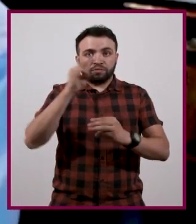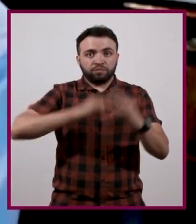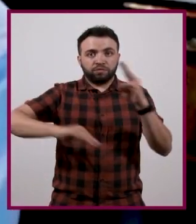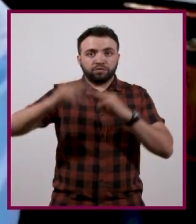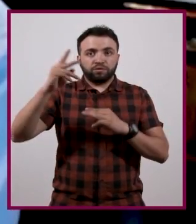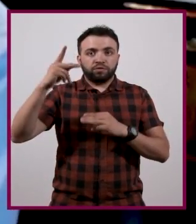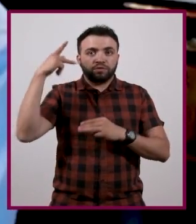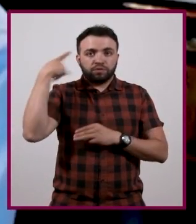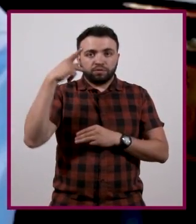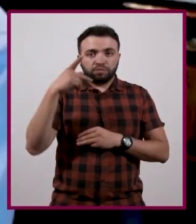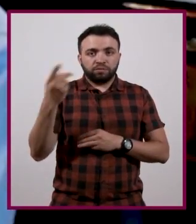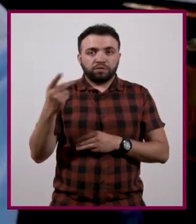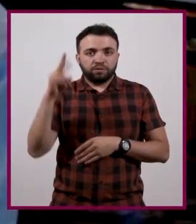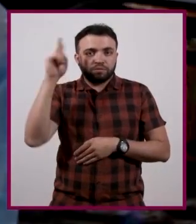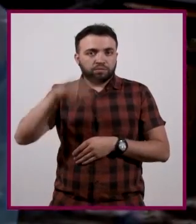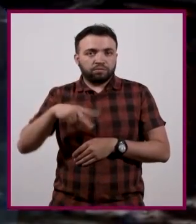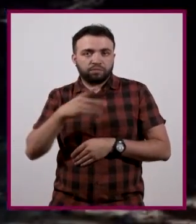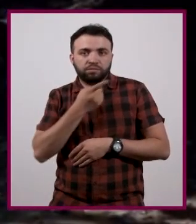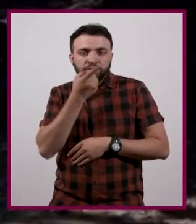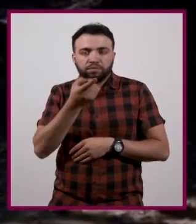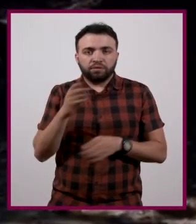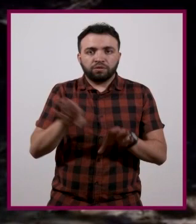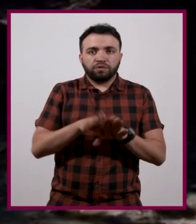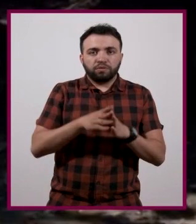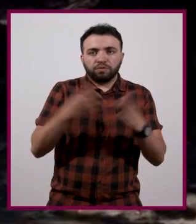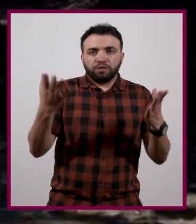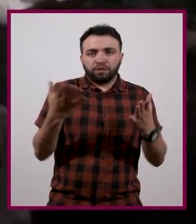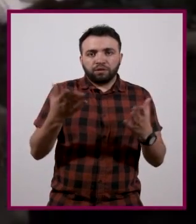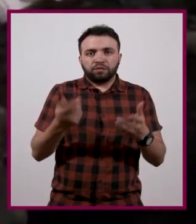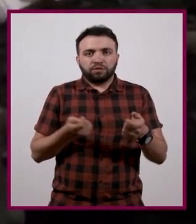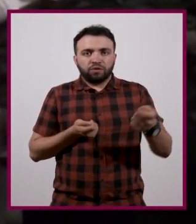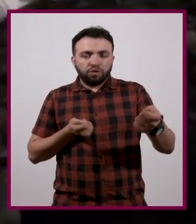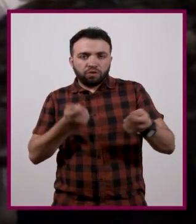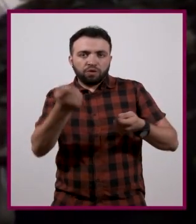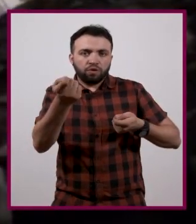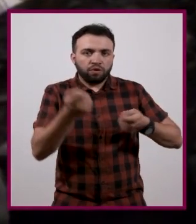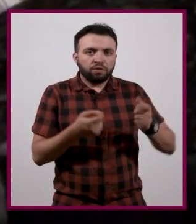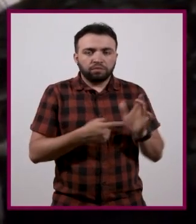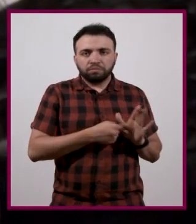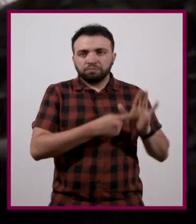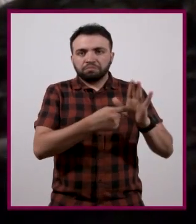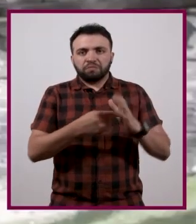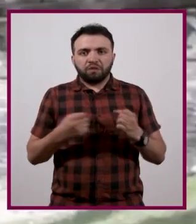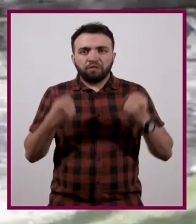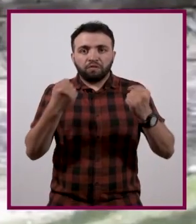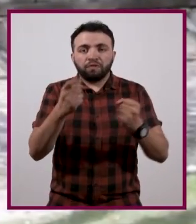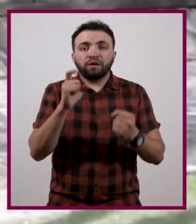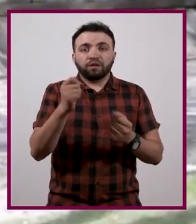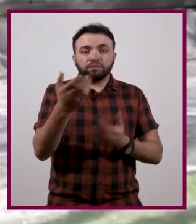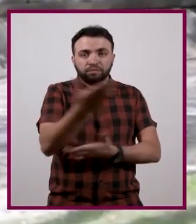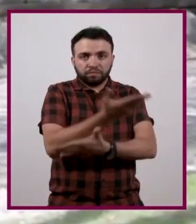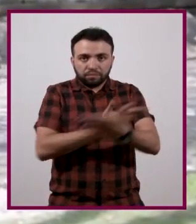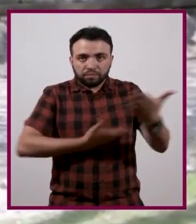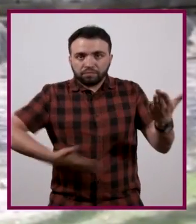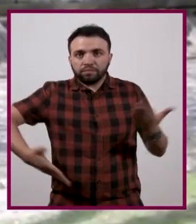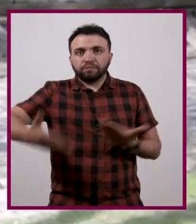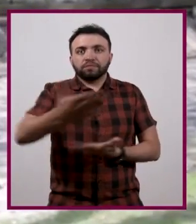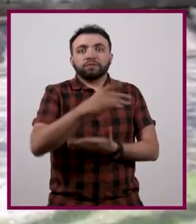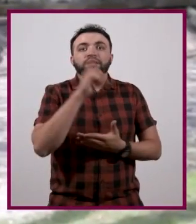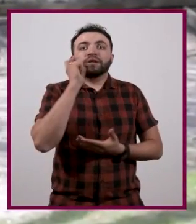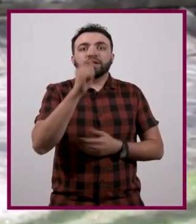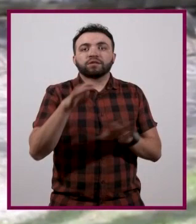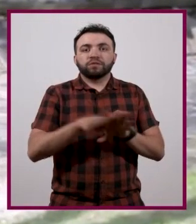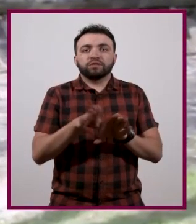del comercio y, si no me equivoco, también en función del dominio del circuito comercial de la obsidiana hacia